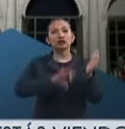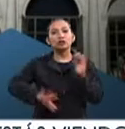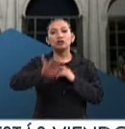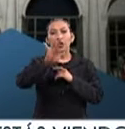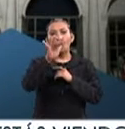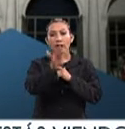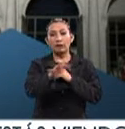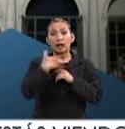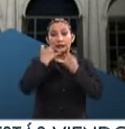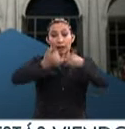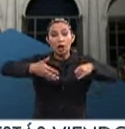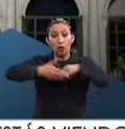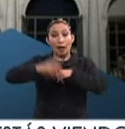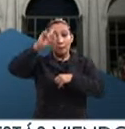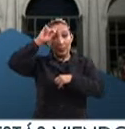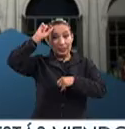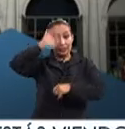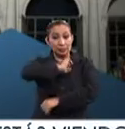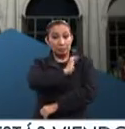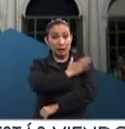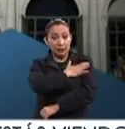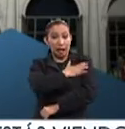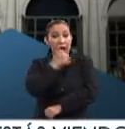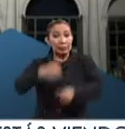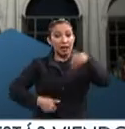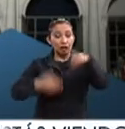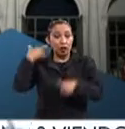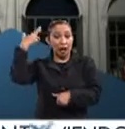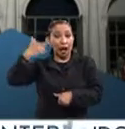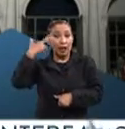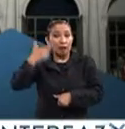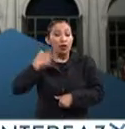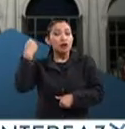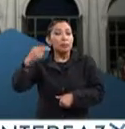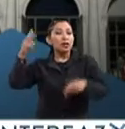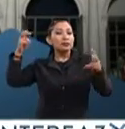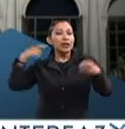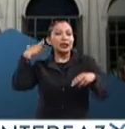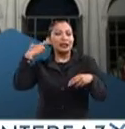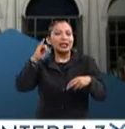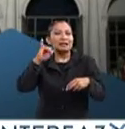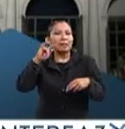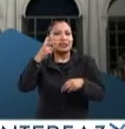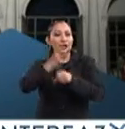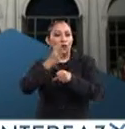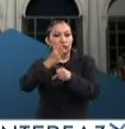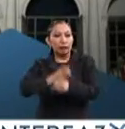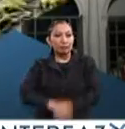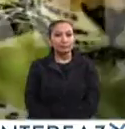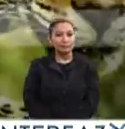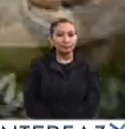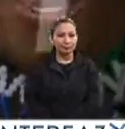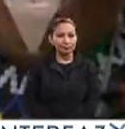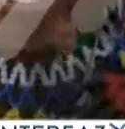En 1850 se inaugura en Madrid, España, el Teatro Real bajo el reinado de Isabel II.